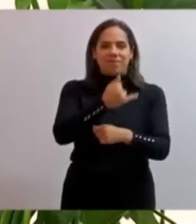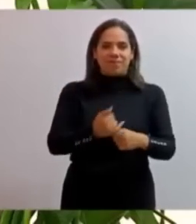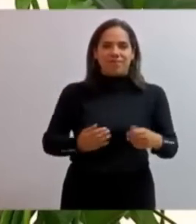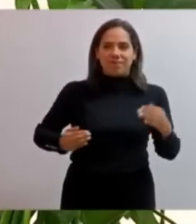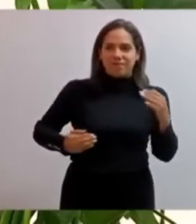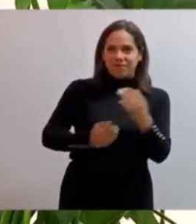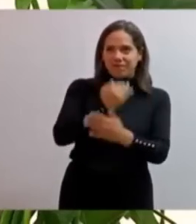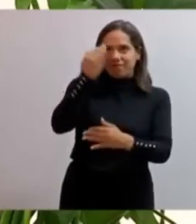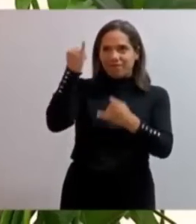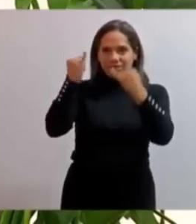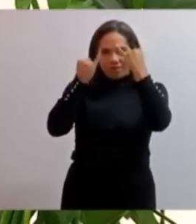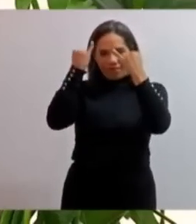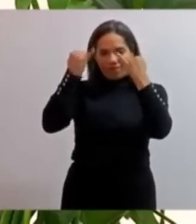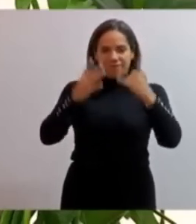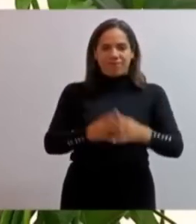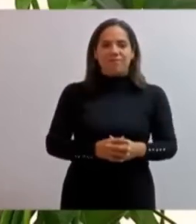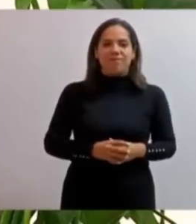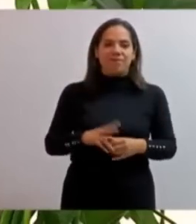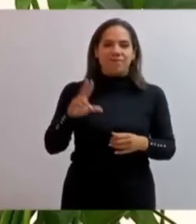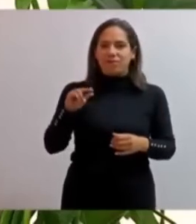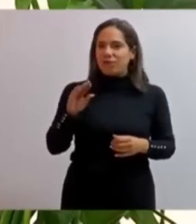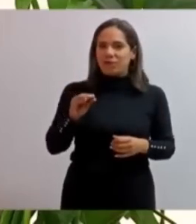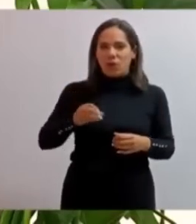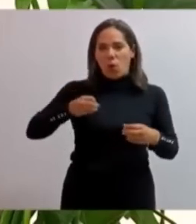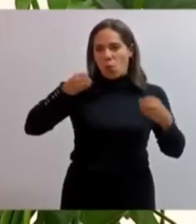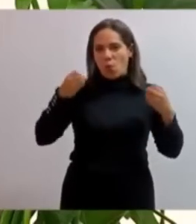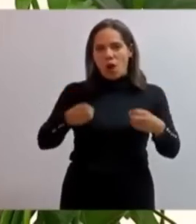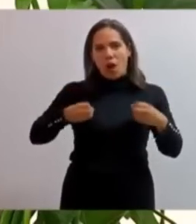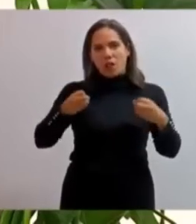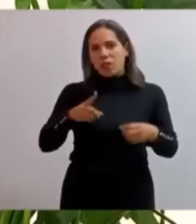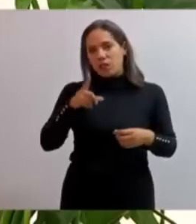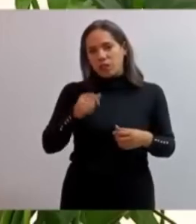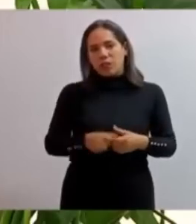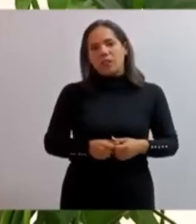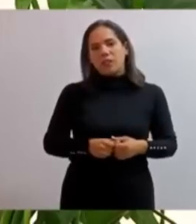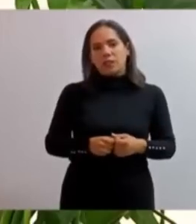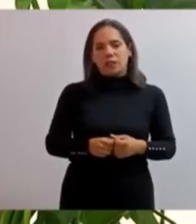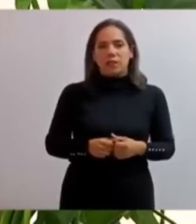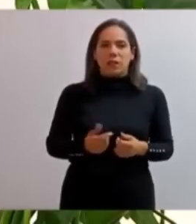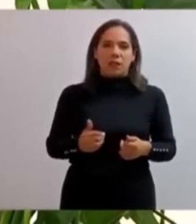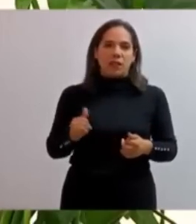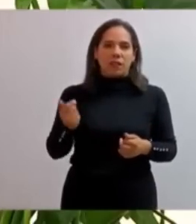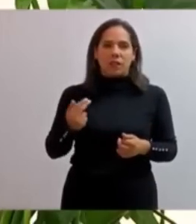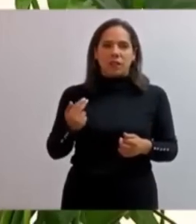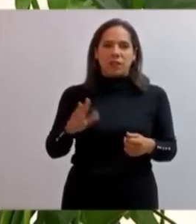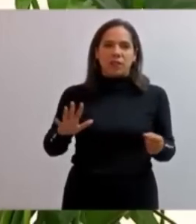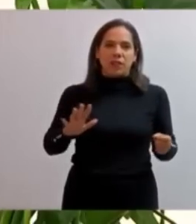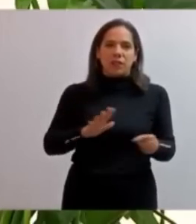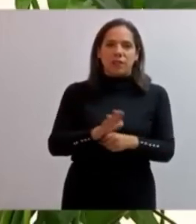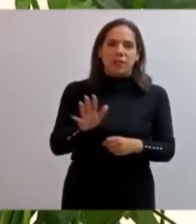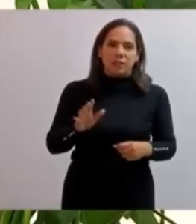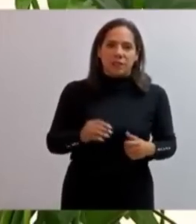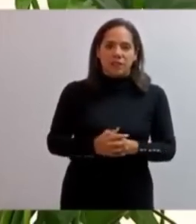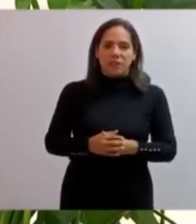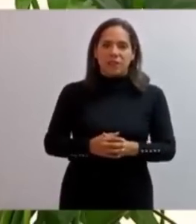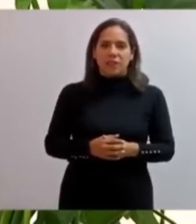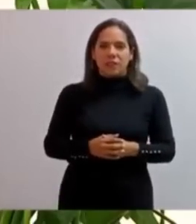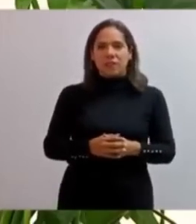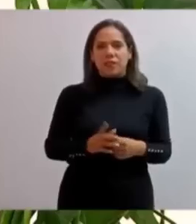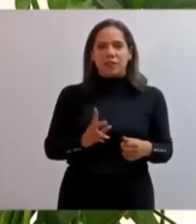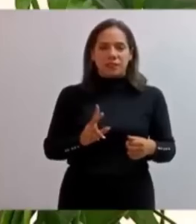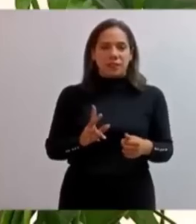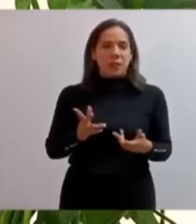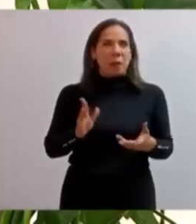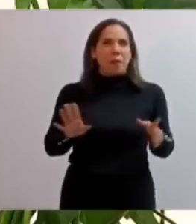formación permanente, pero no obligatorios. Ese es un poco parte del reto que tenemos para